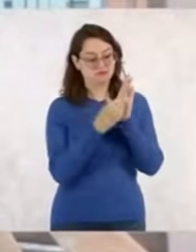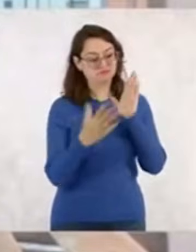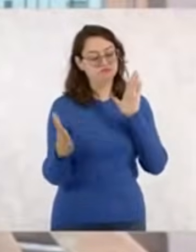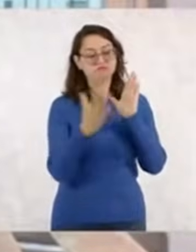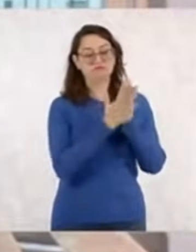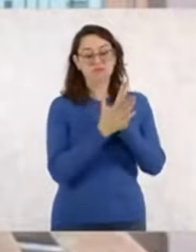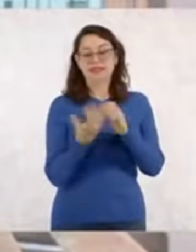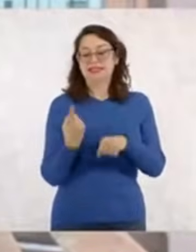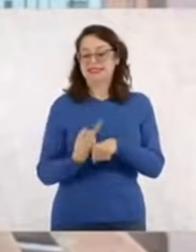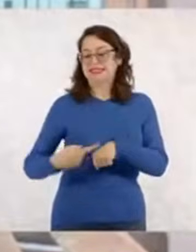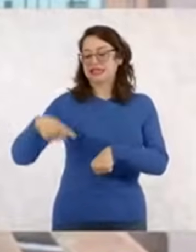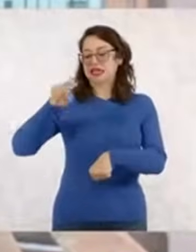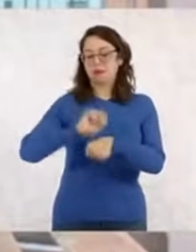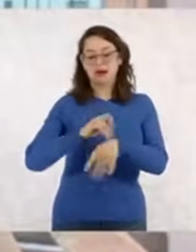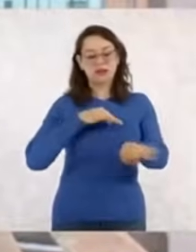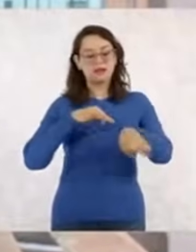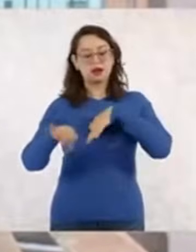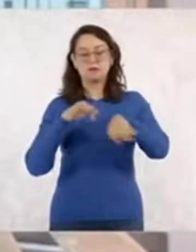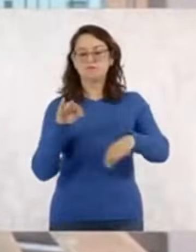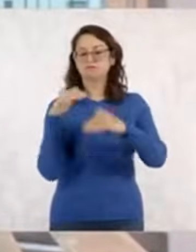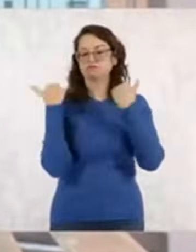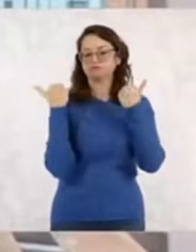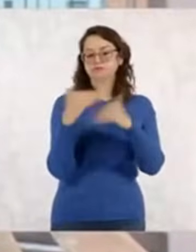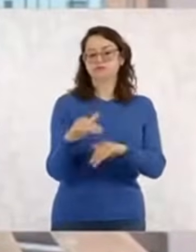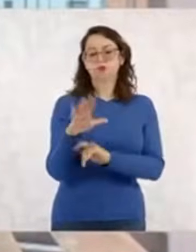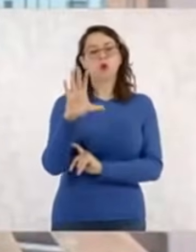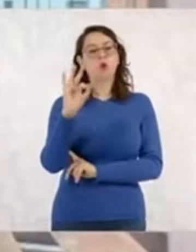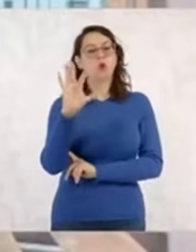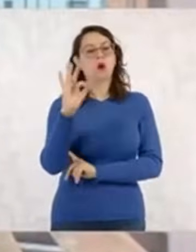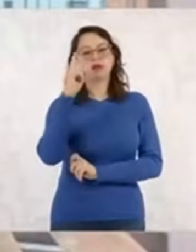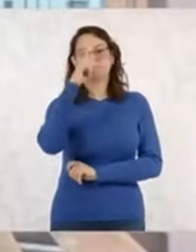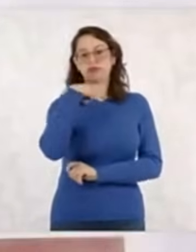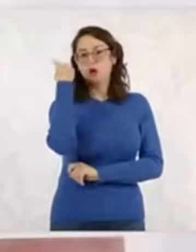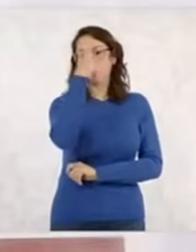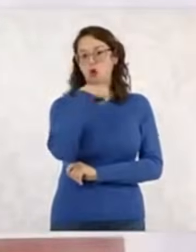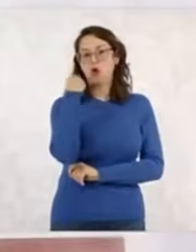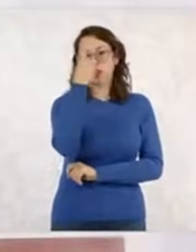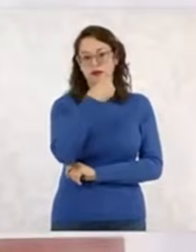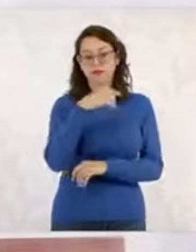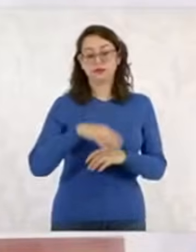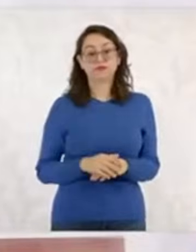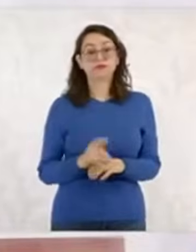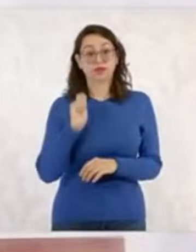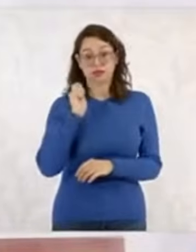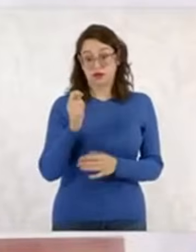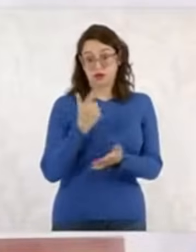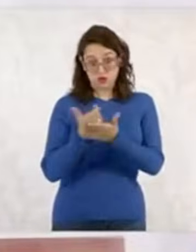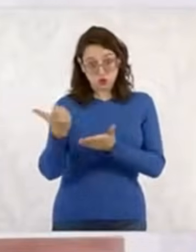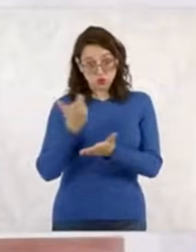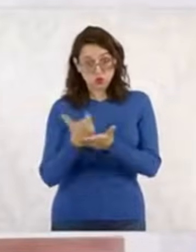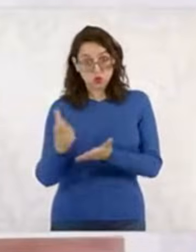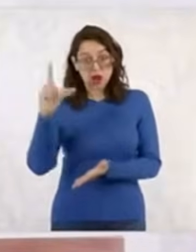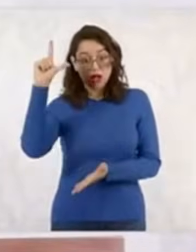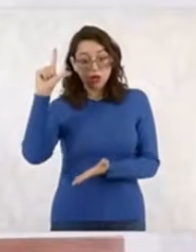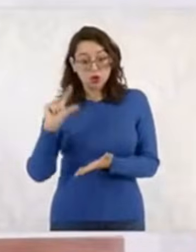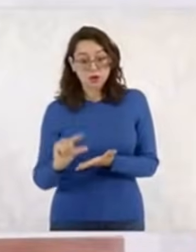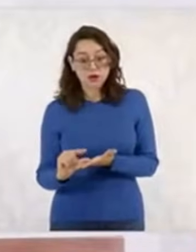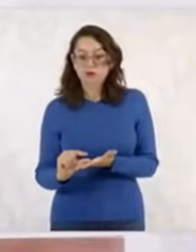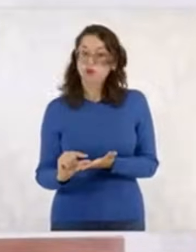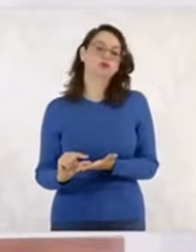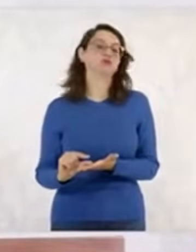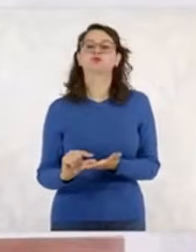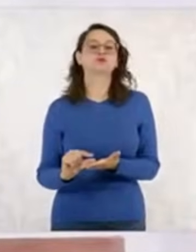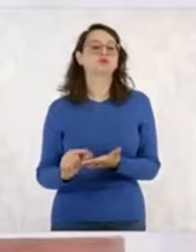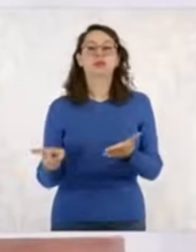semanales. Esta reducción de 40 a 48 horas no podrá implicar reducción de sueldos, ni de salarios, ni